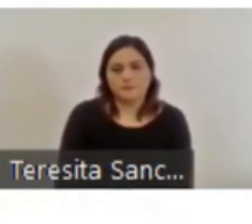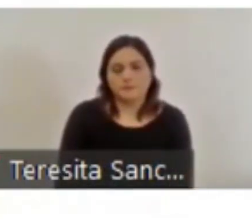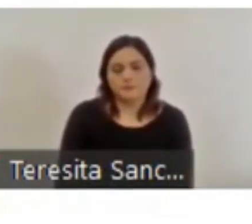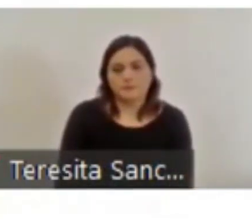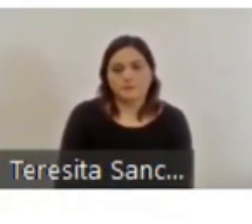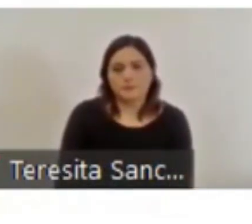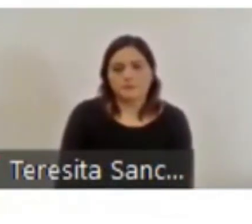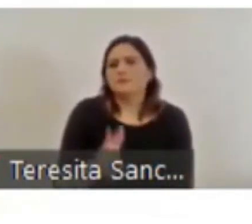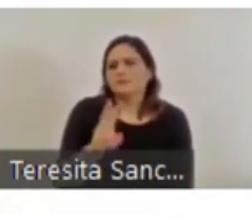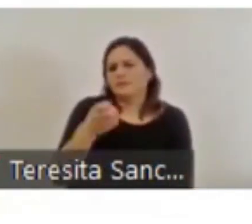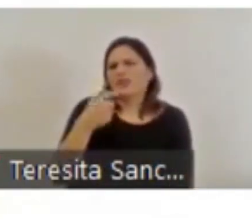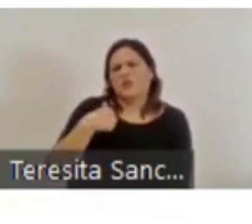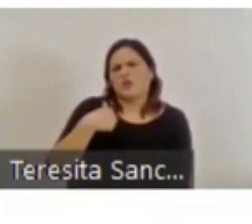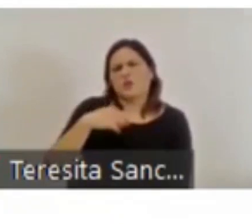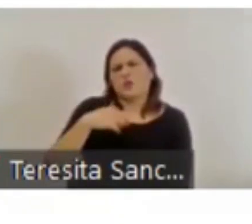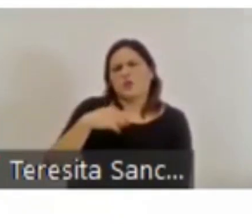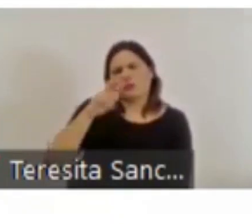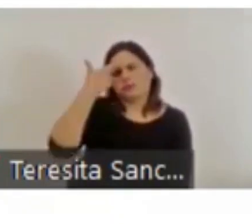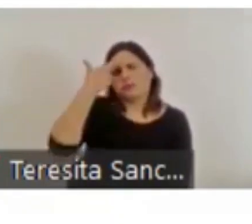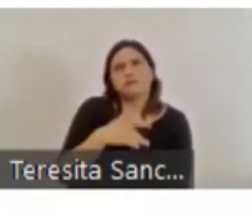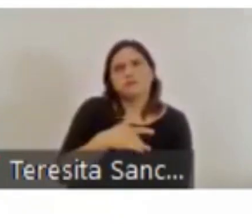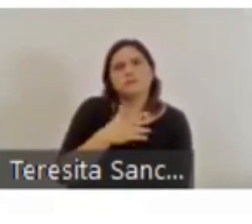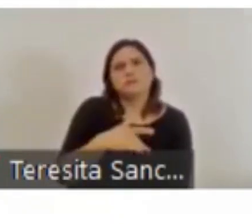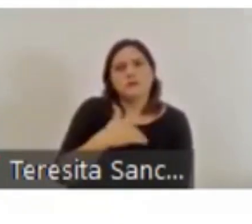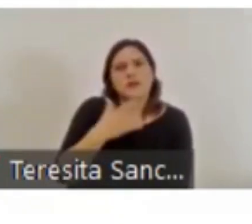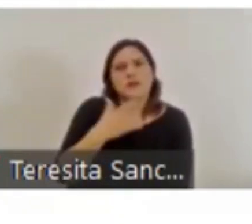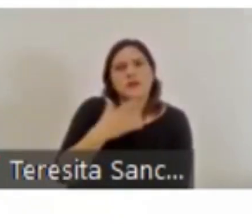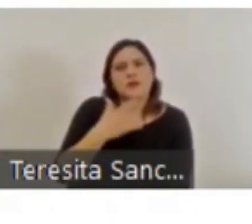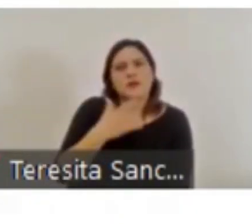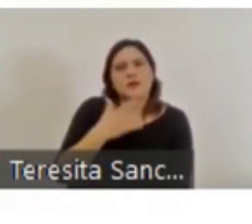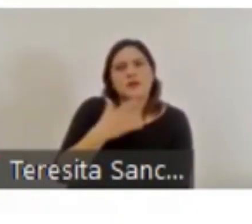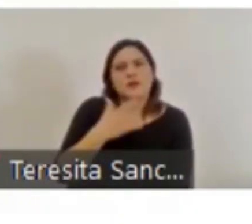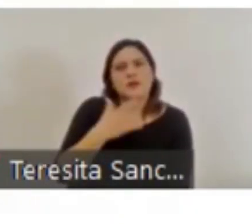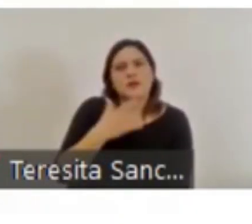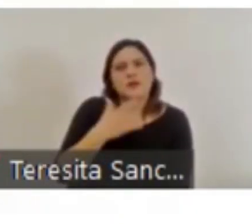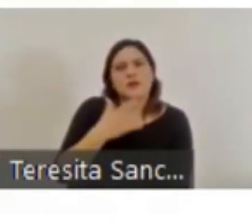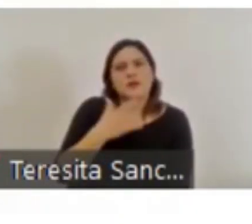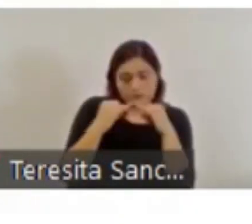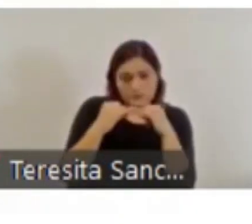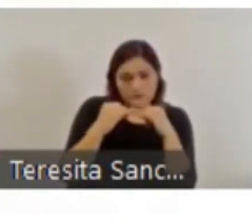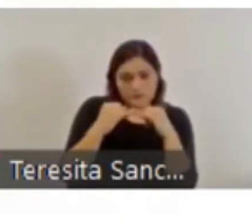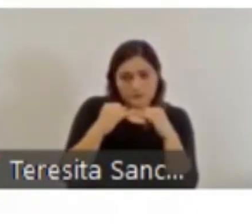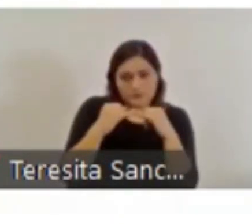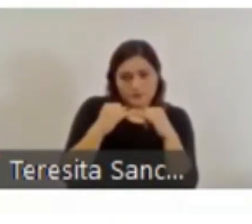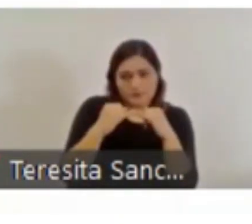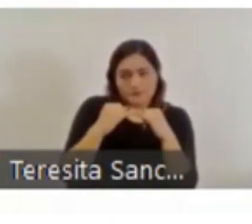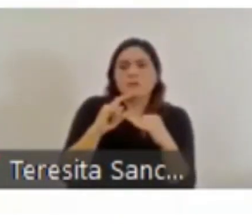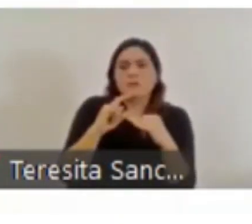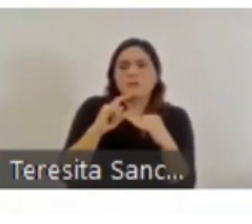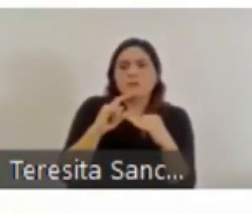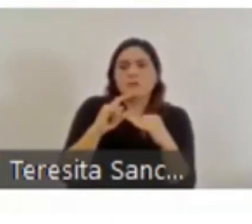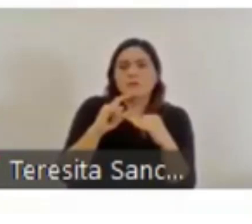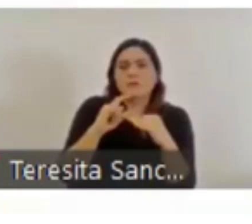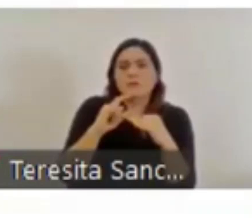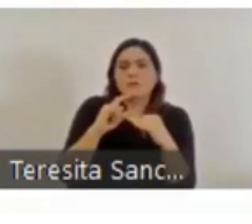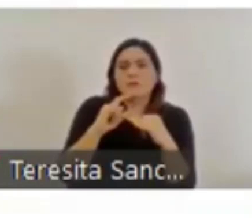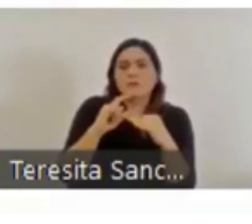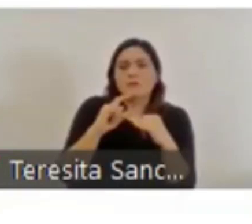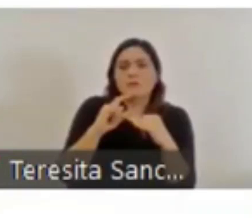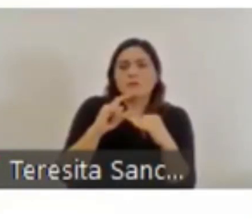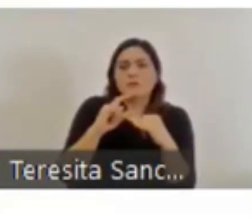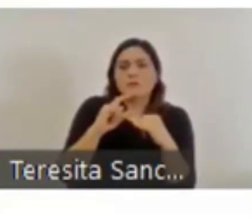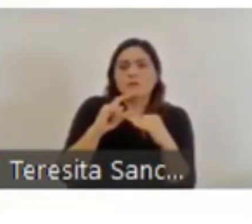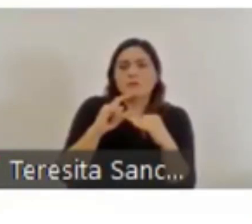haciendo memoria, las instituciones, algunas muy, muy reconocidas incluso a nivel mundial, que